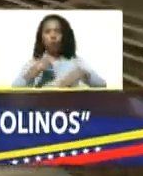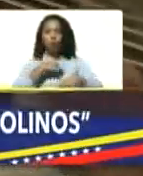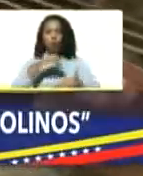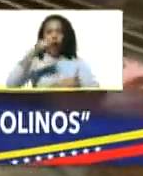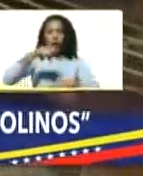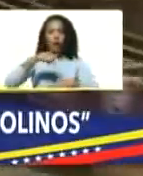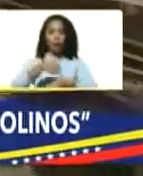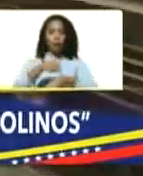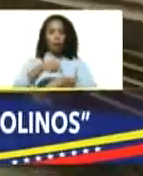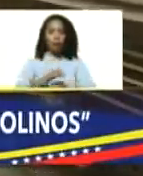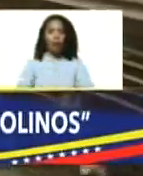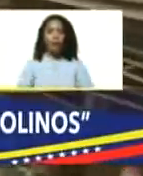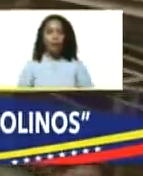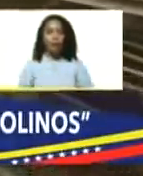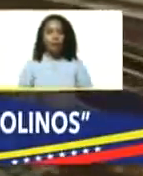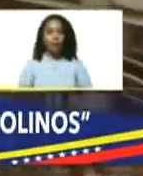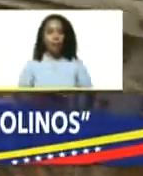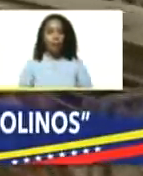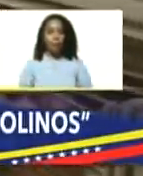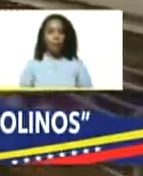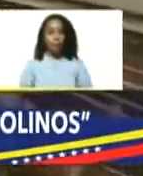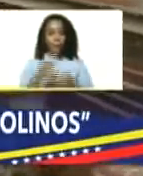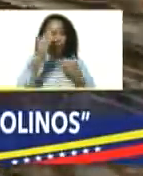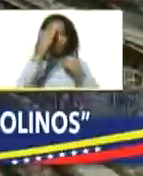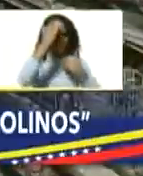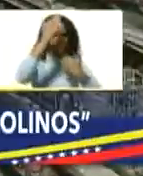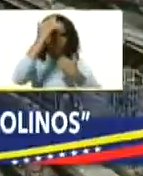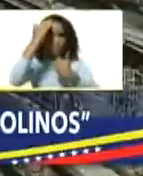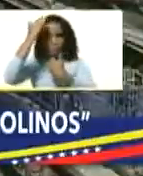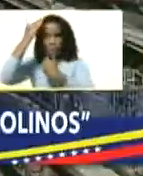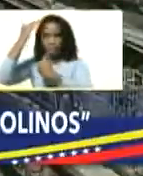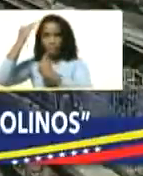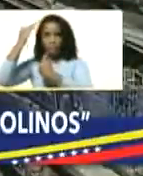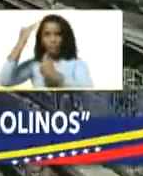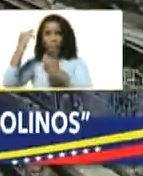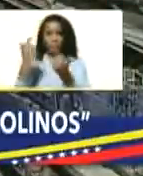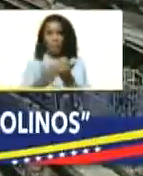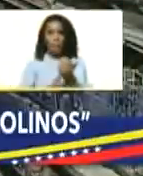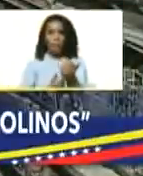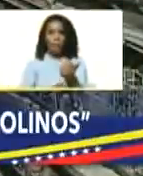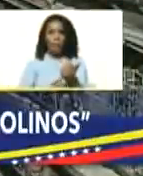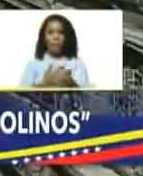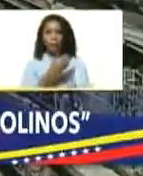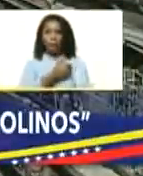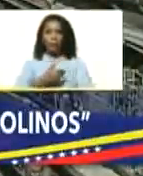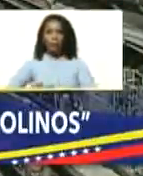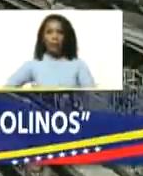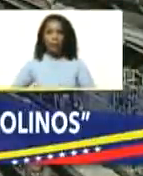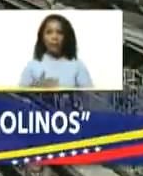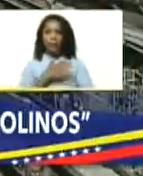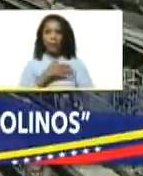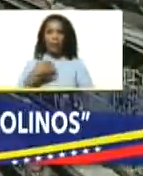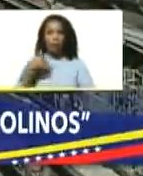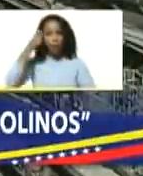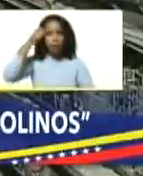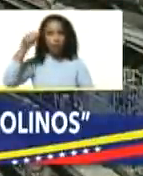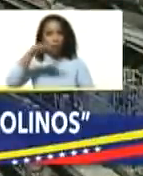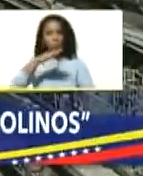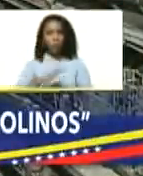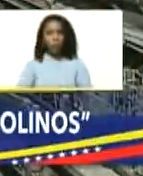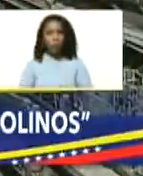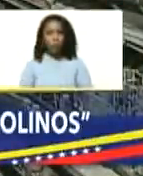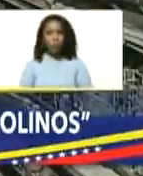en este momento saludo hermano presidente saludos querido pueblo de